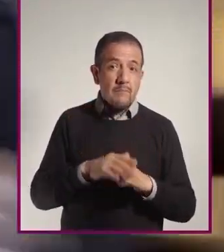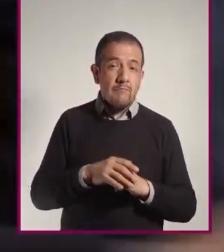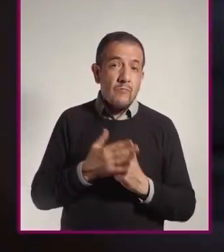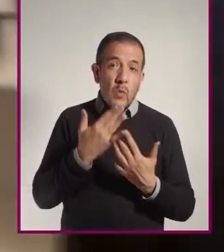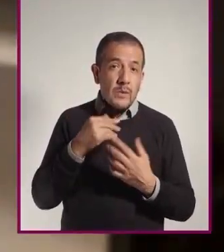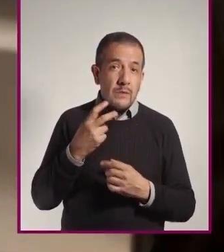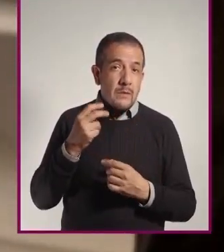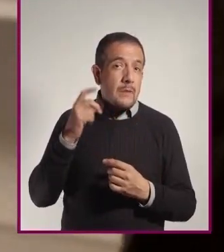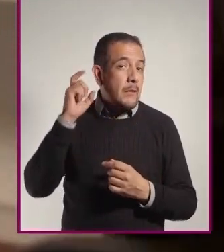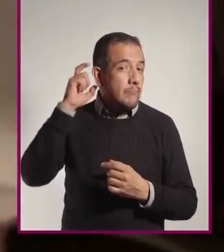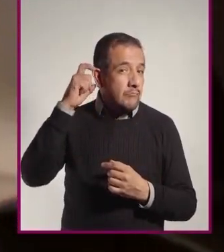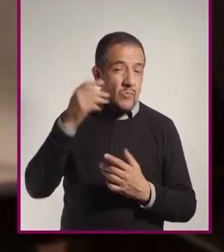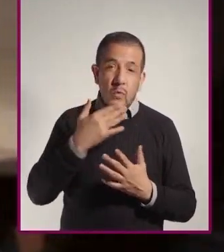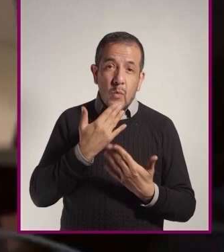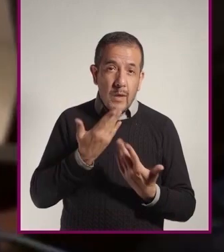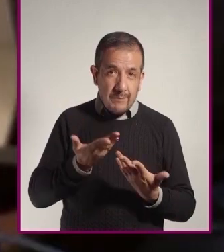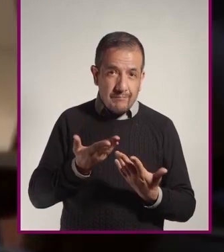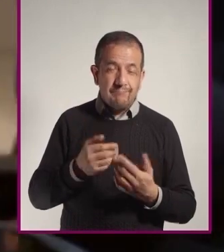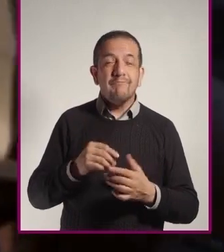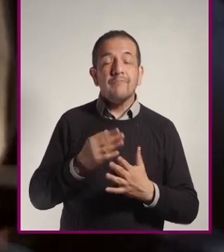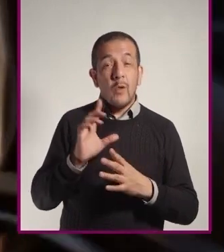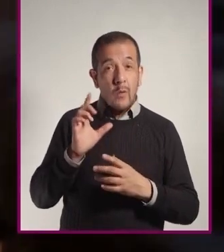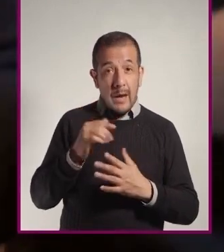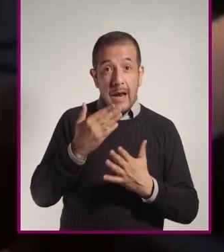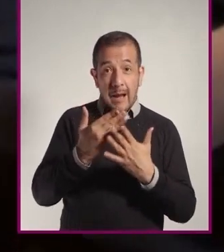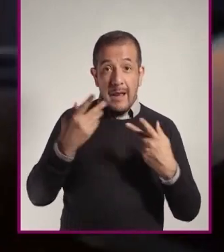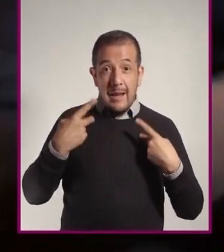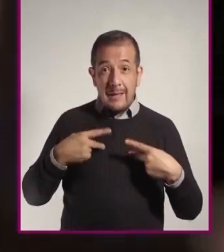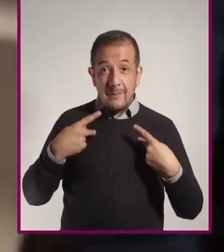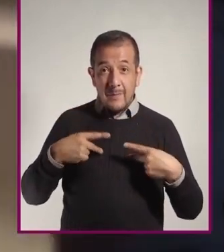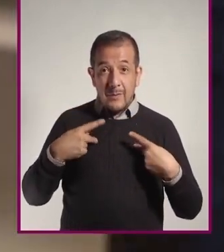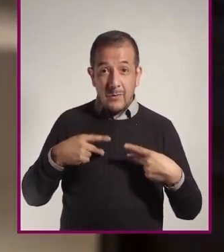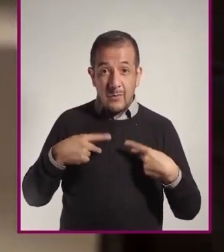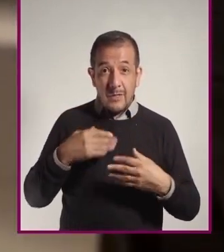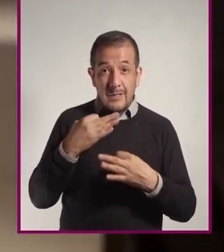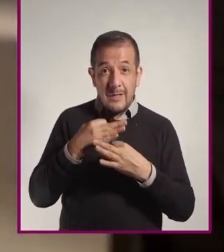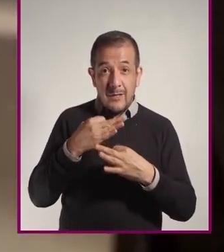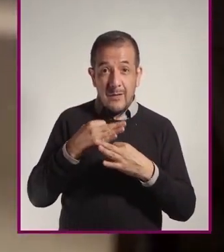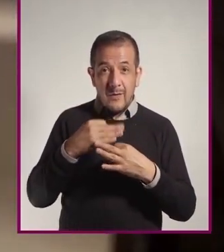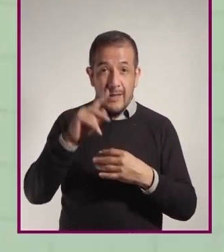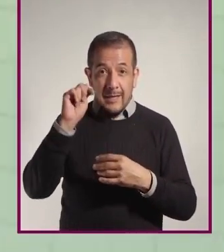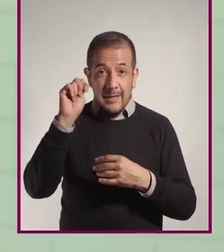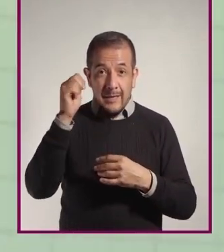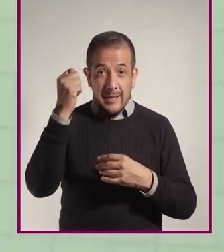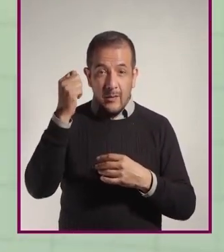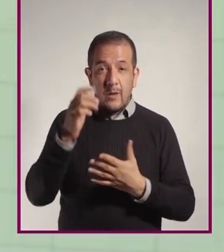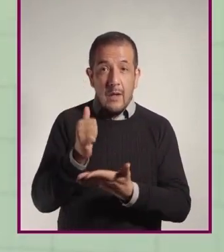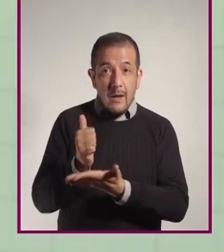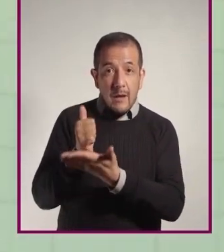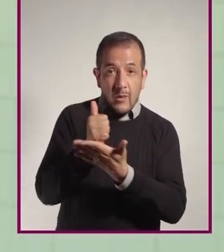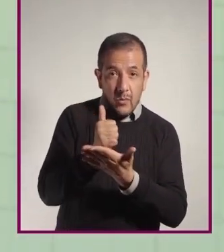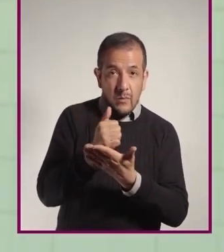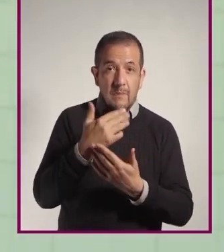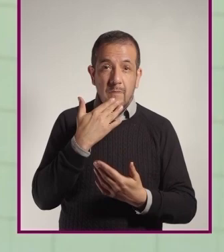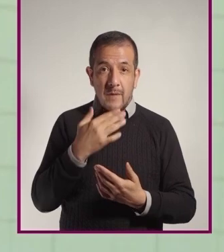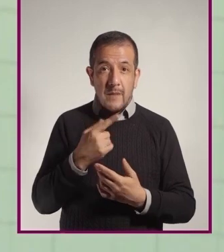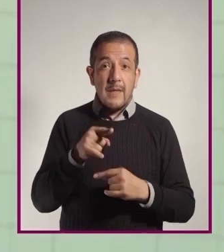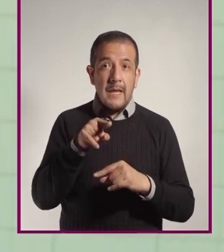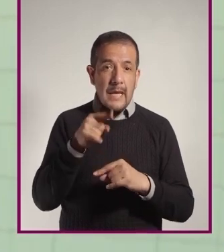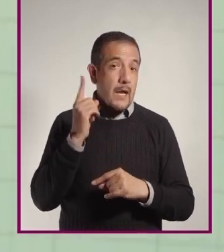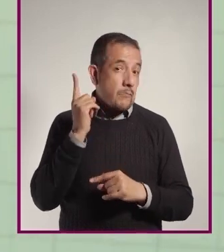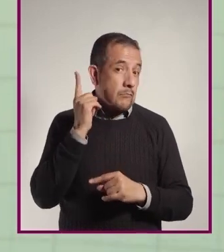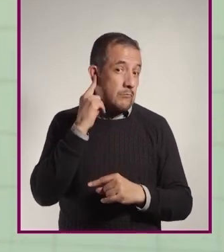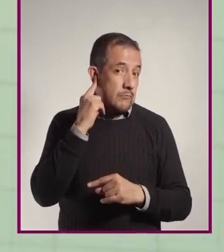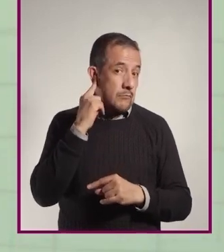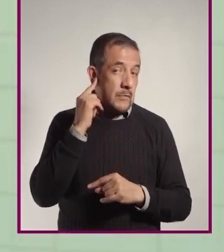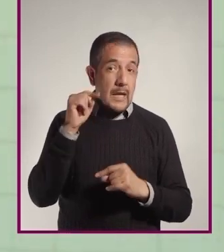la población que tiene deficiencias auditivas, en algunos casos la tecnología puede ser de gran ayuda. El auricular